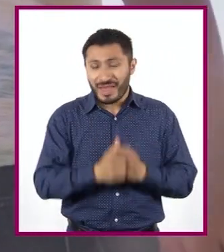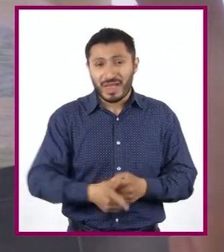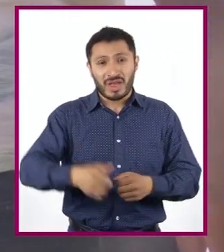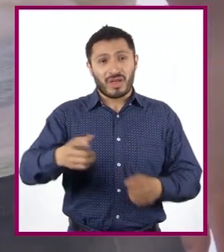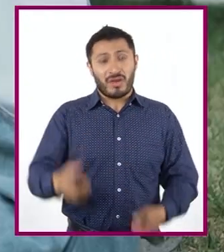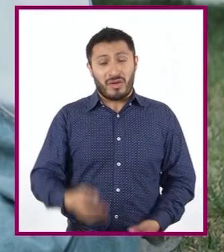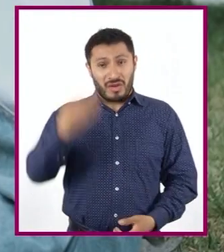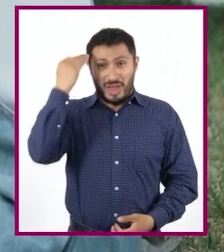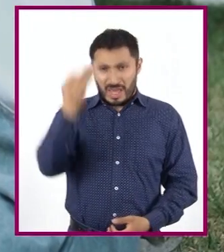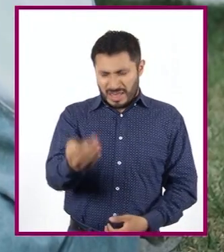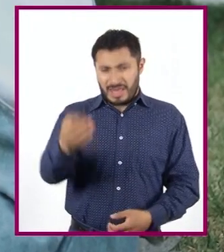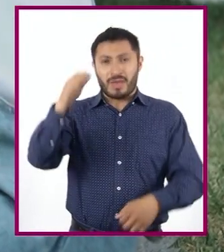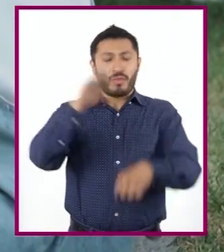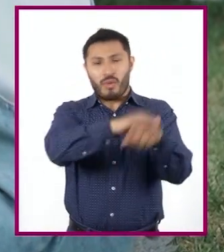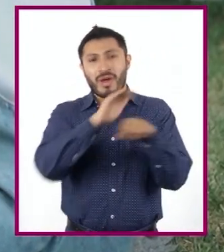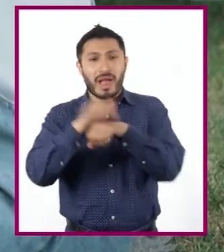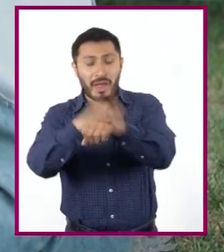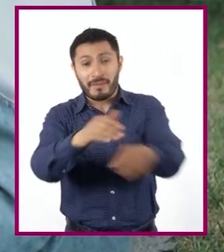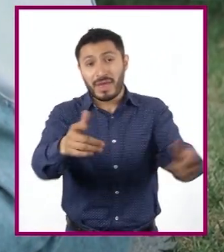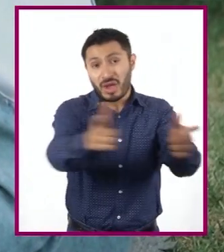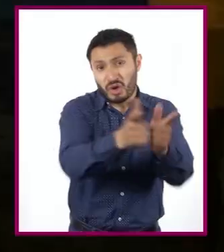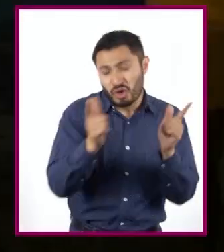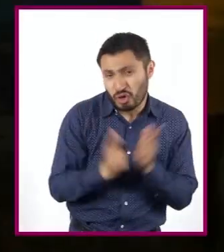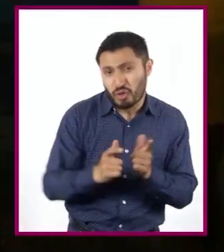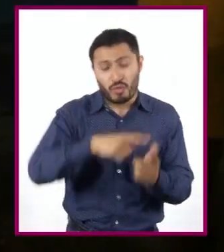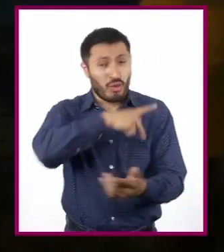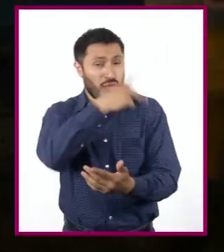es Jóvenes en TV.